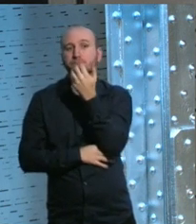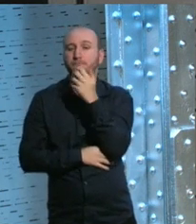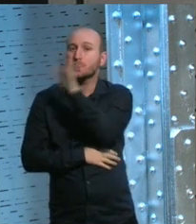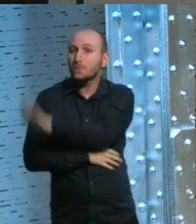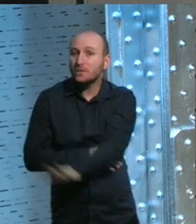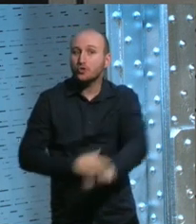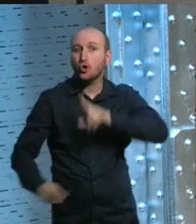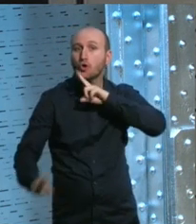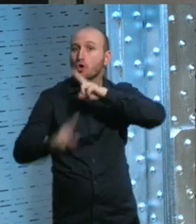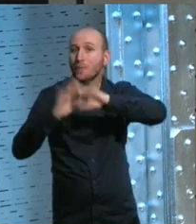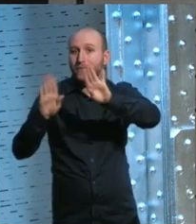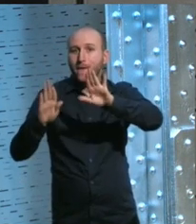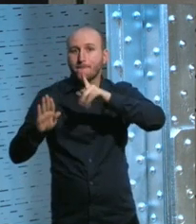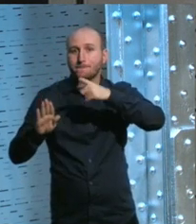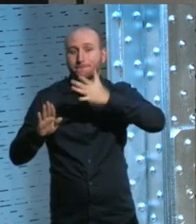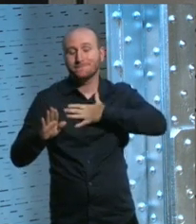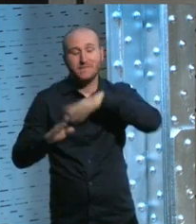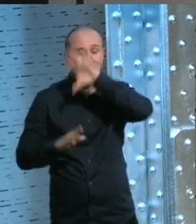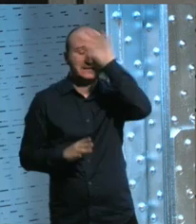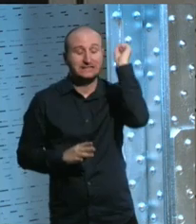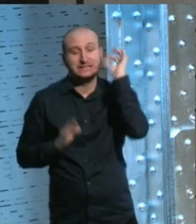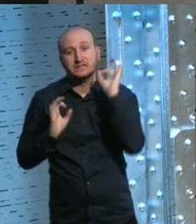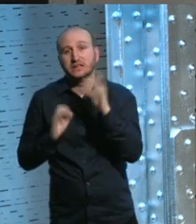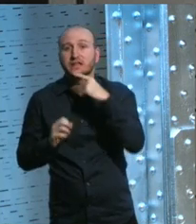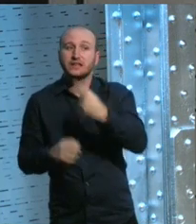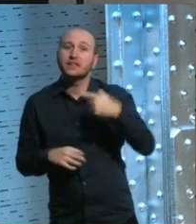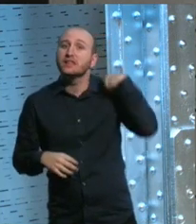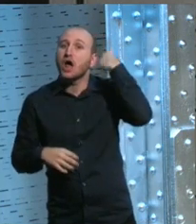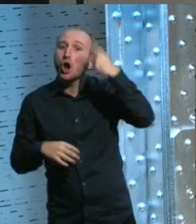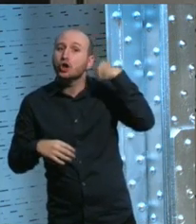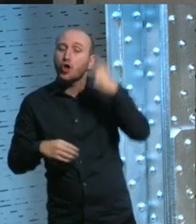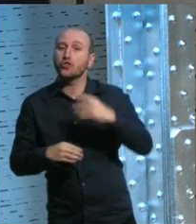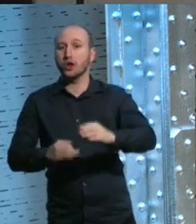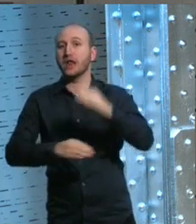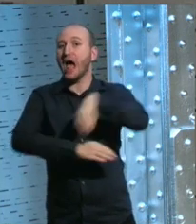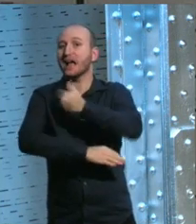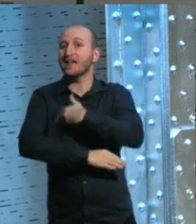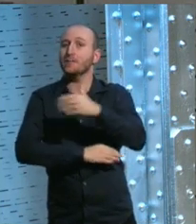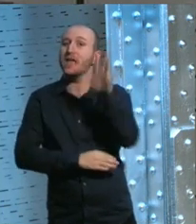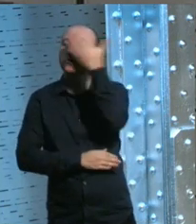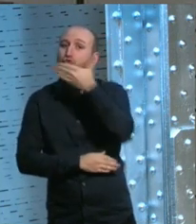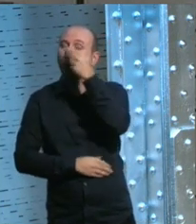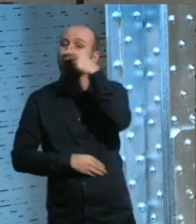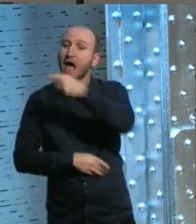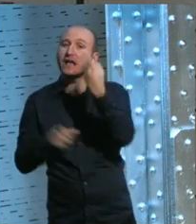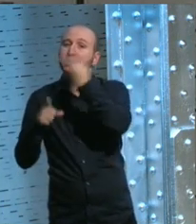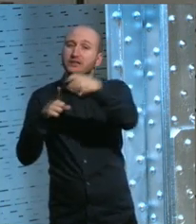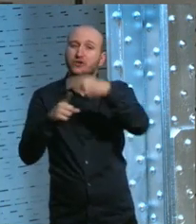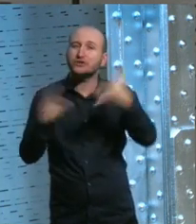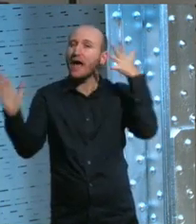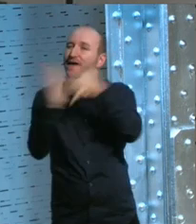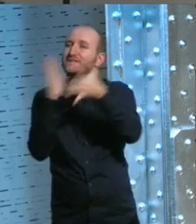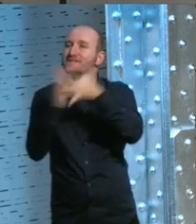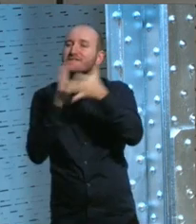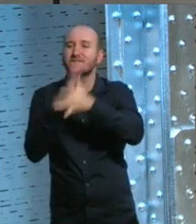nombre no me acuerdo, que enseña en la London Economic School, que explica perfectamente bien lo que tú dices,